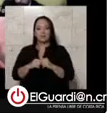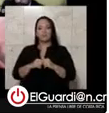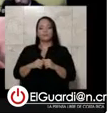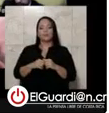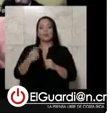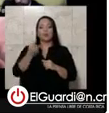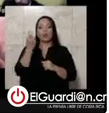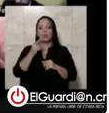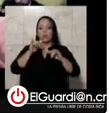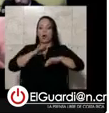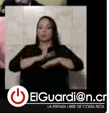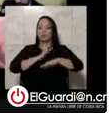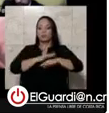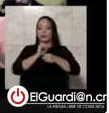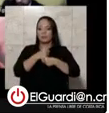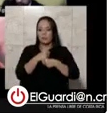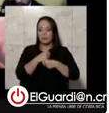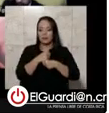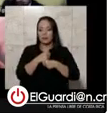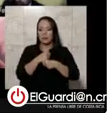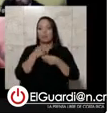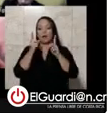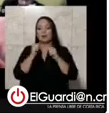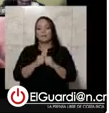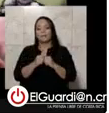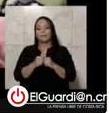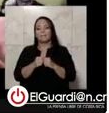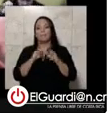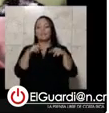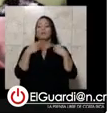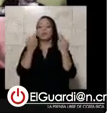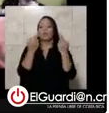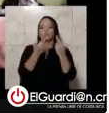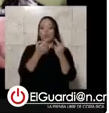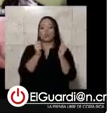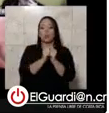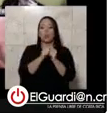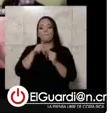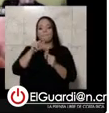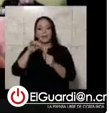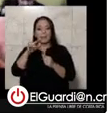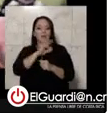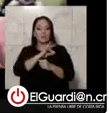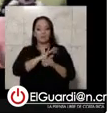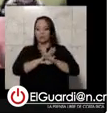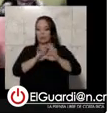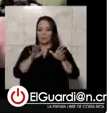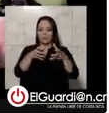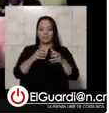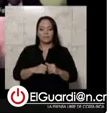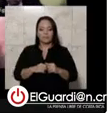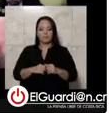que quedó autorizado para que se realizara fue una reunión con los pares de acreditación que se tenía, que no fue lo que